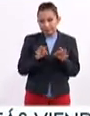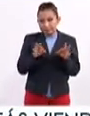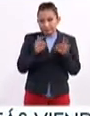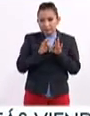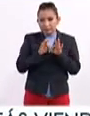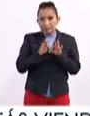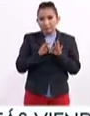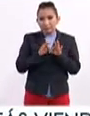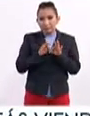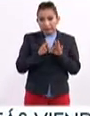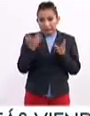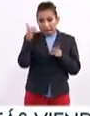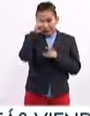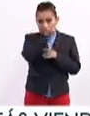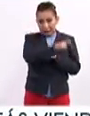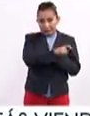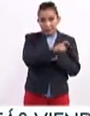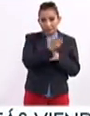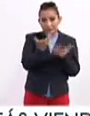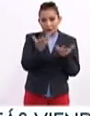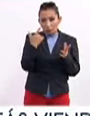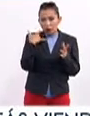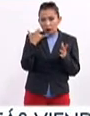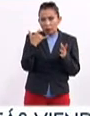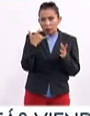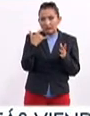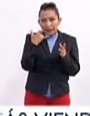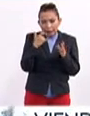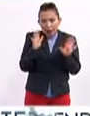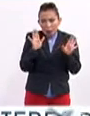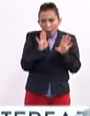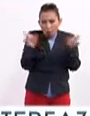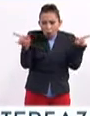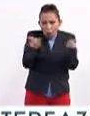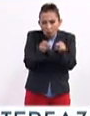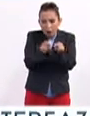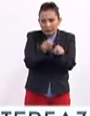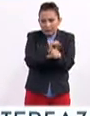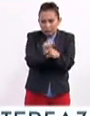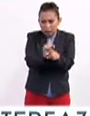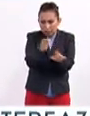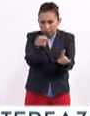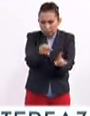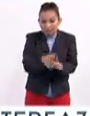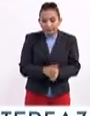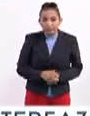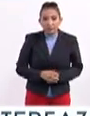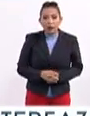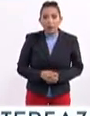fundamental. Claro, es complejo. Voy a tratar de hacerlo muy sencillo y concreto.